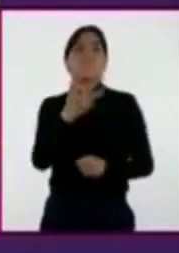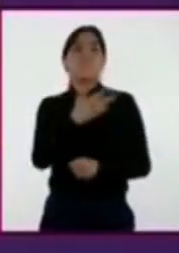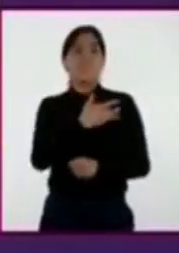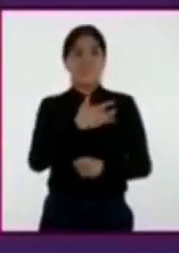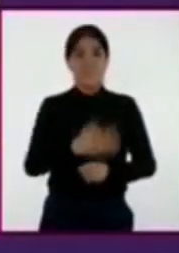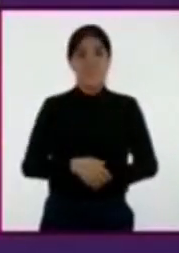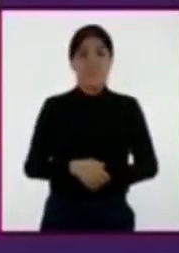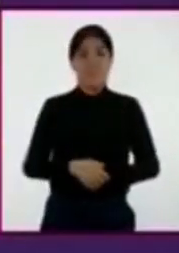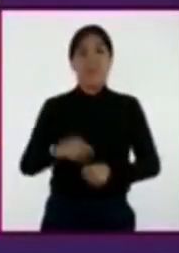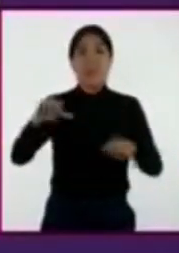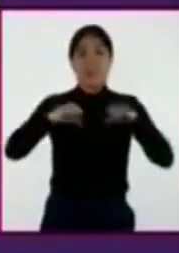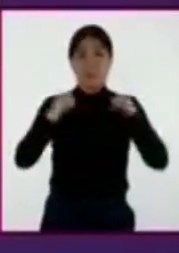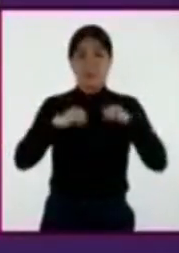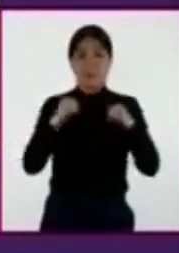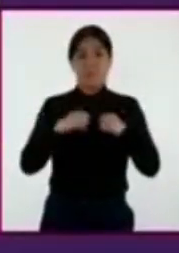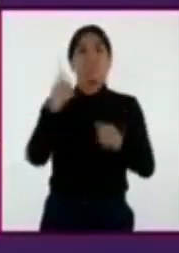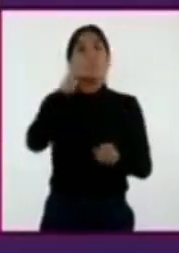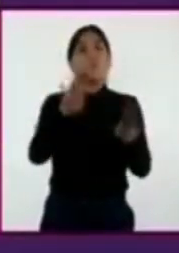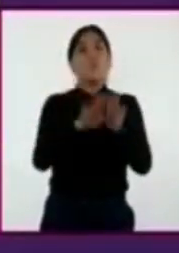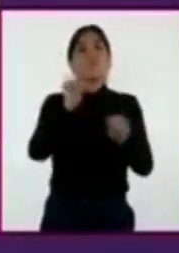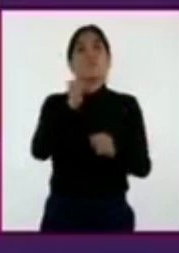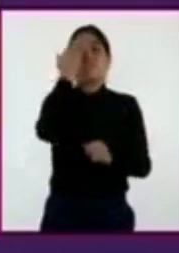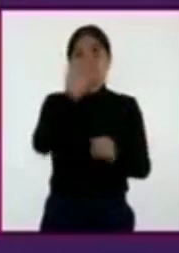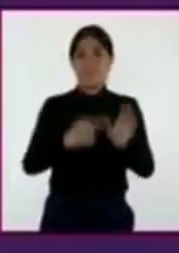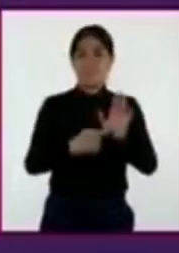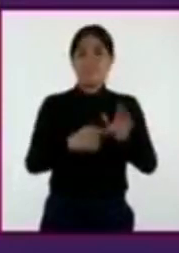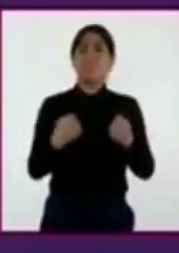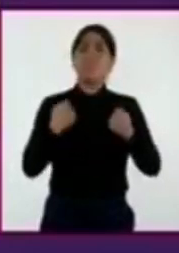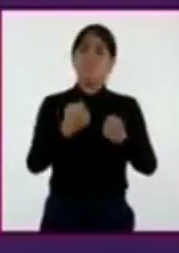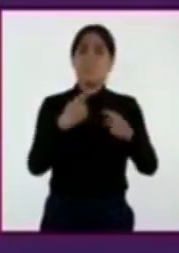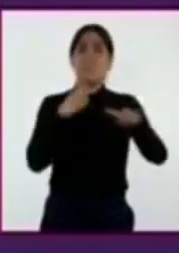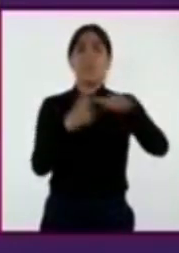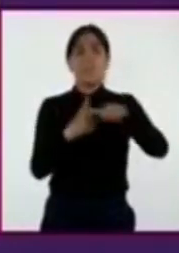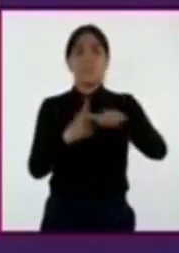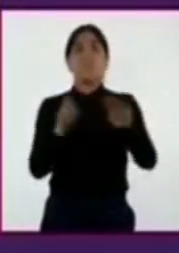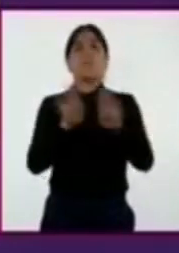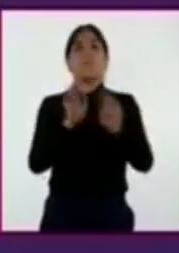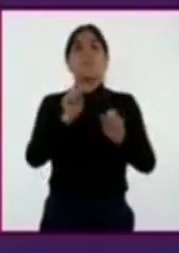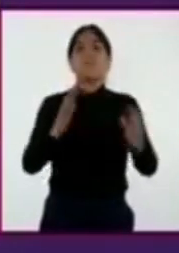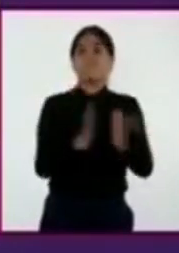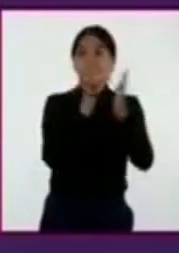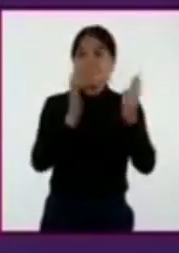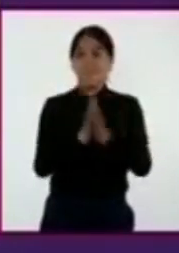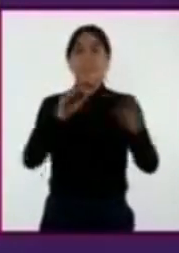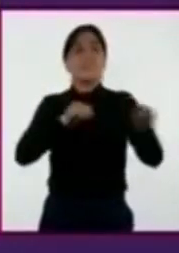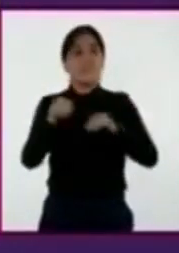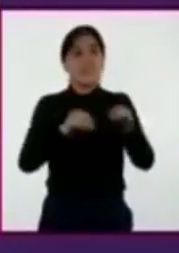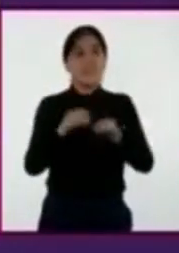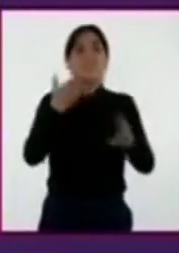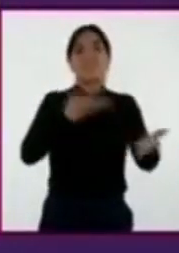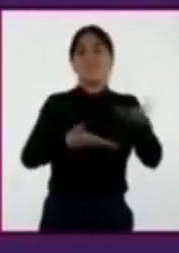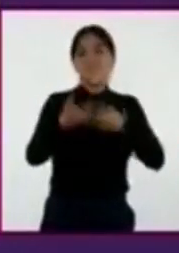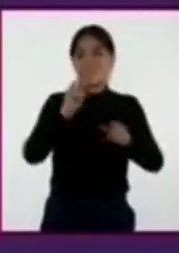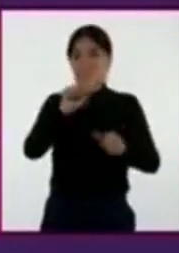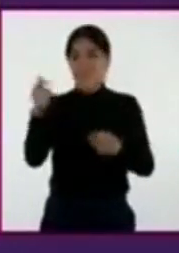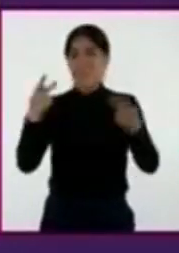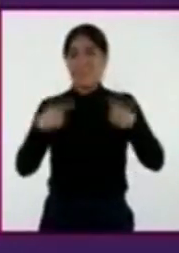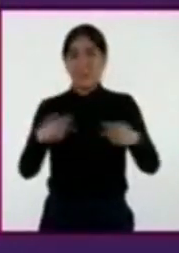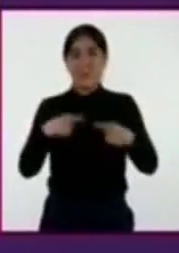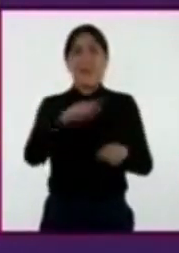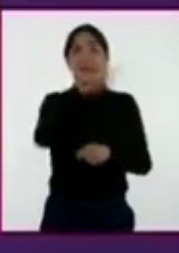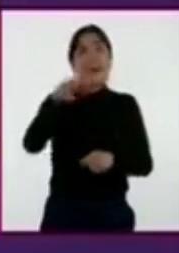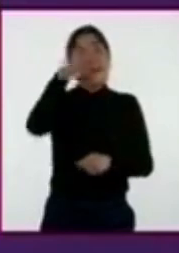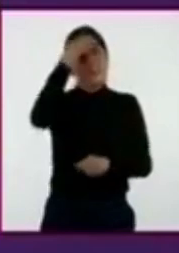El adolescente refuerza una imagen positiva de sí mismo. Al participar en situaciones motrices e interactuar con los demás, aprende